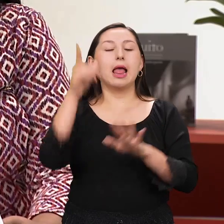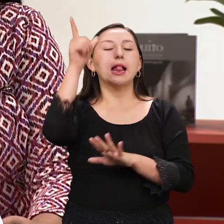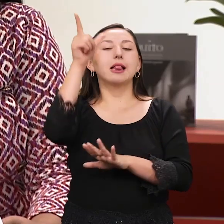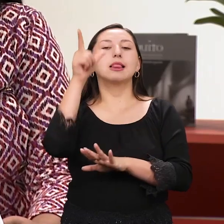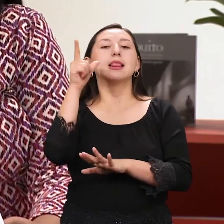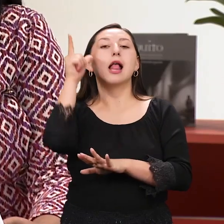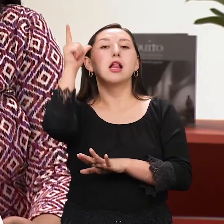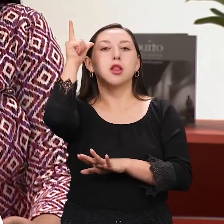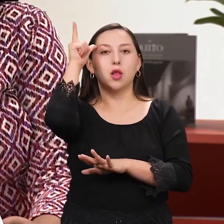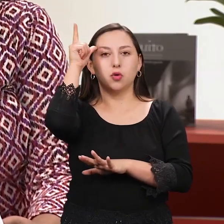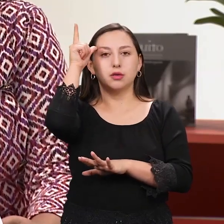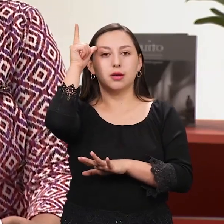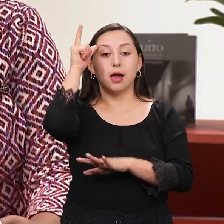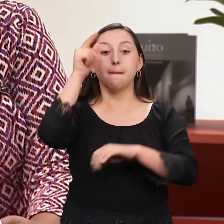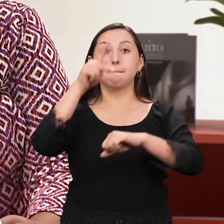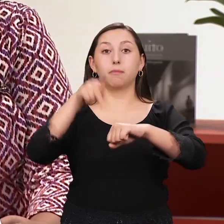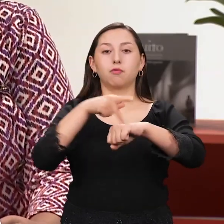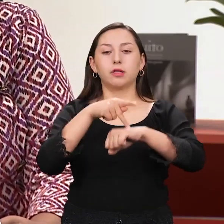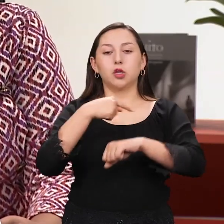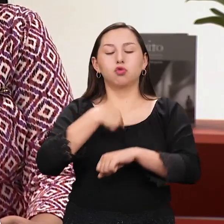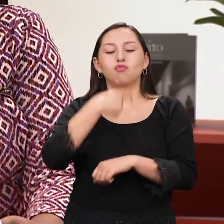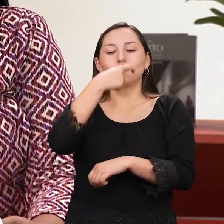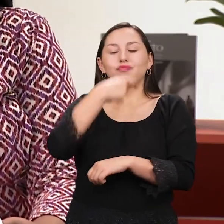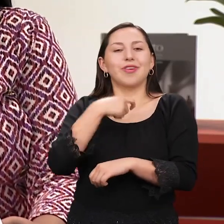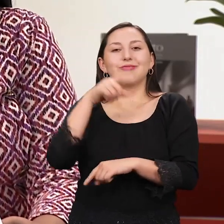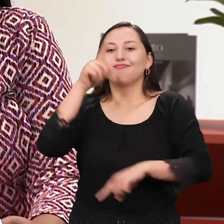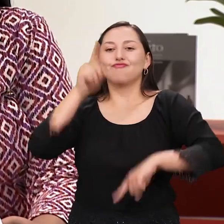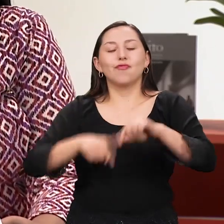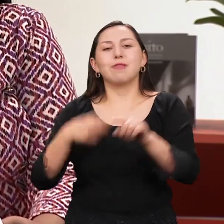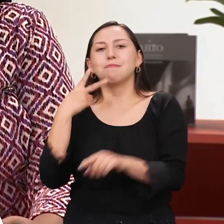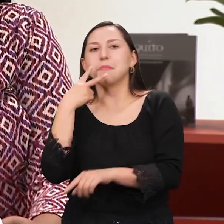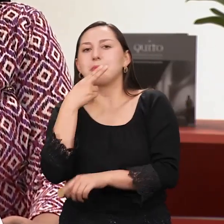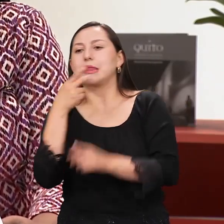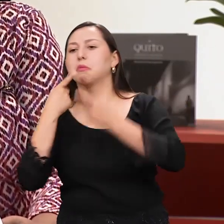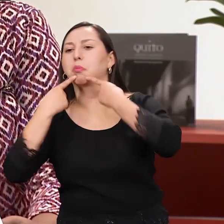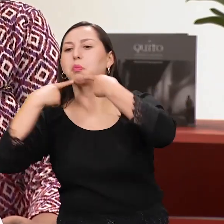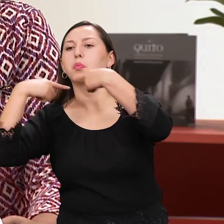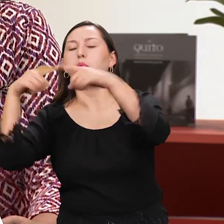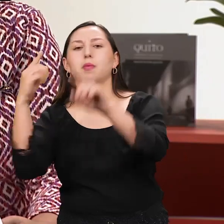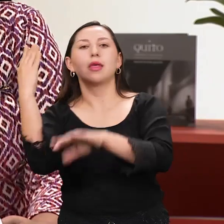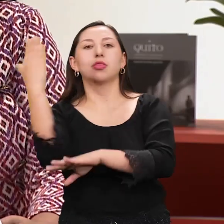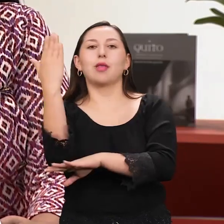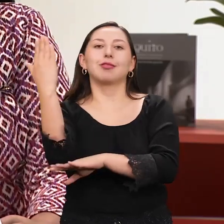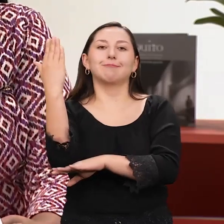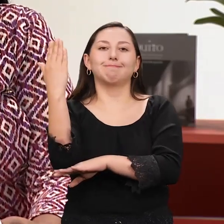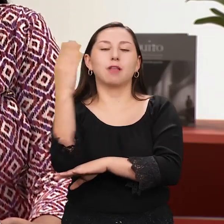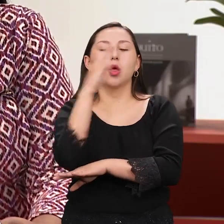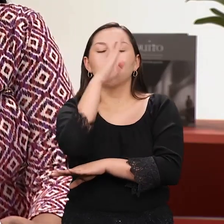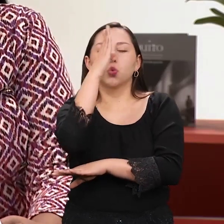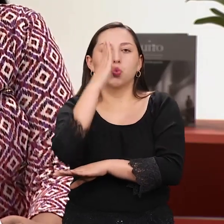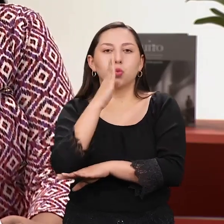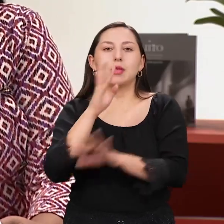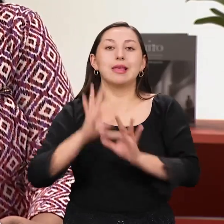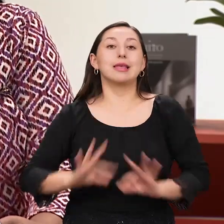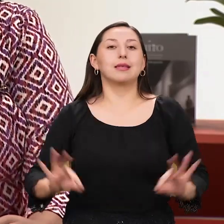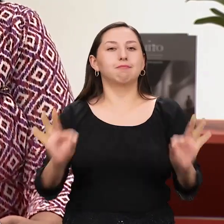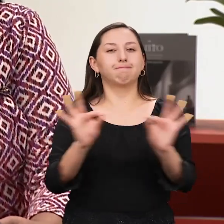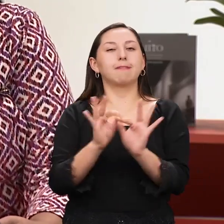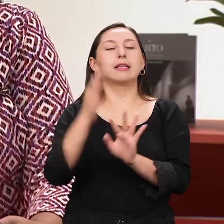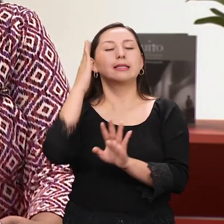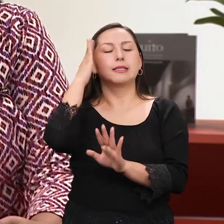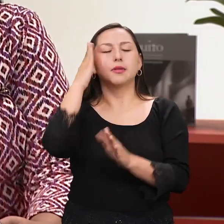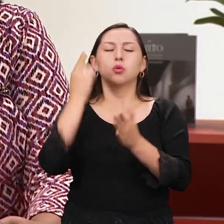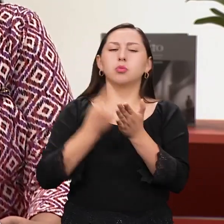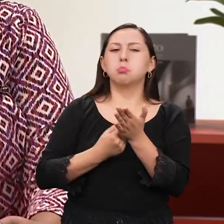lógica personal, profesional por supuesto, pero personal también, nos va a permitir poner otros elementos sobre la mesa para